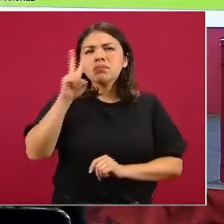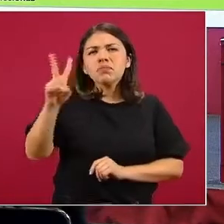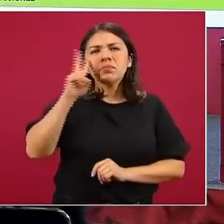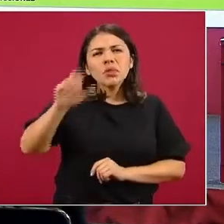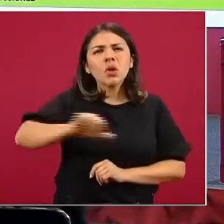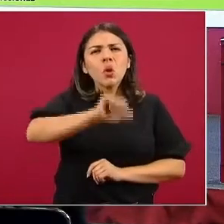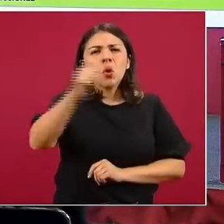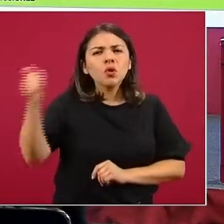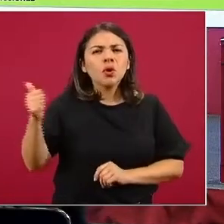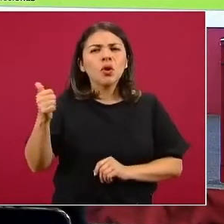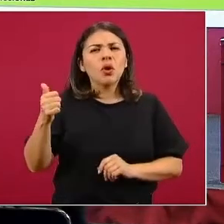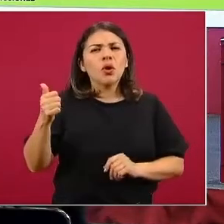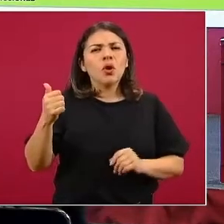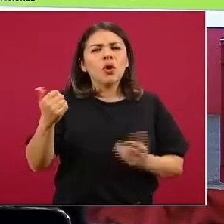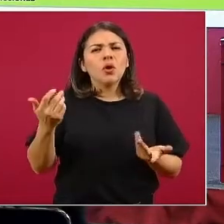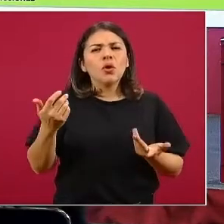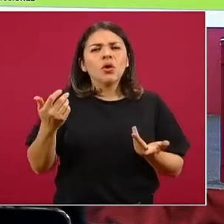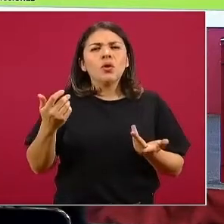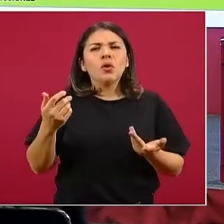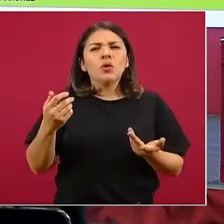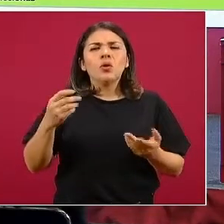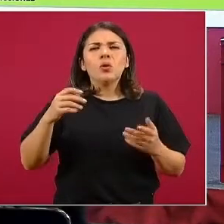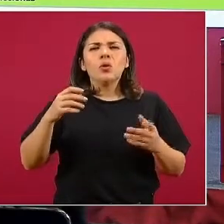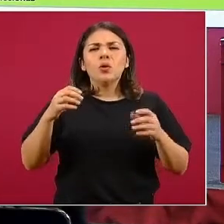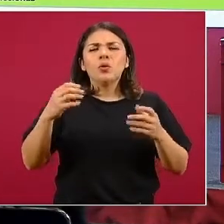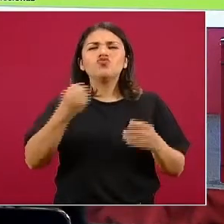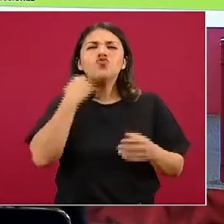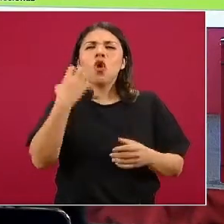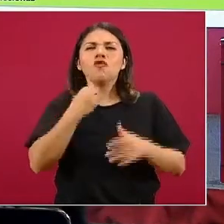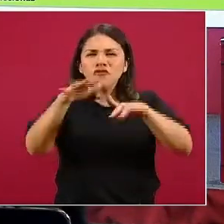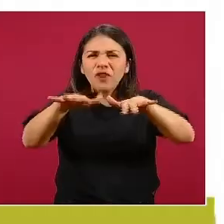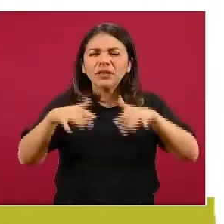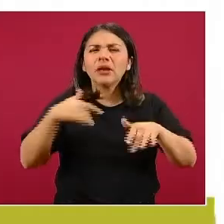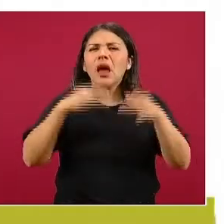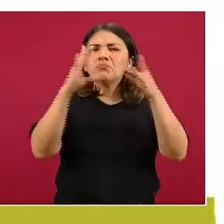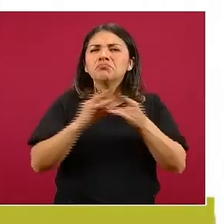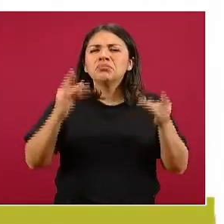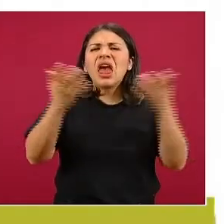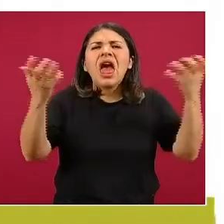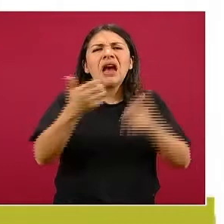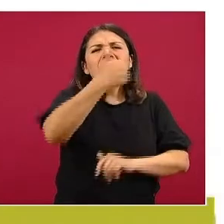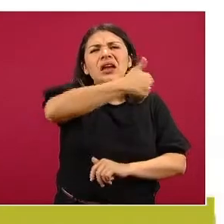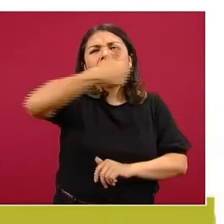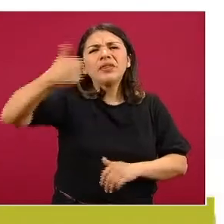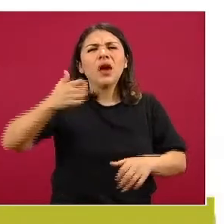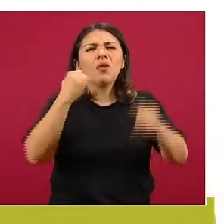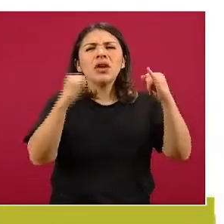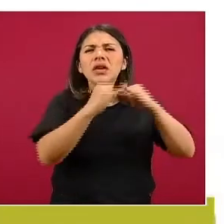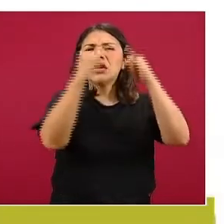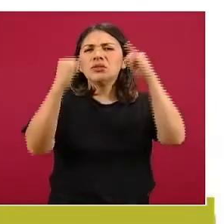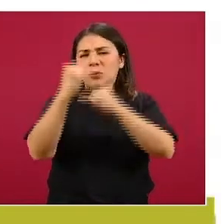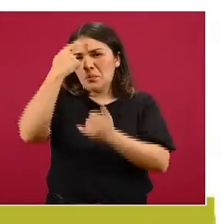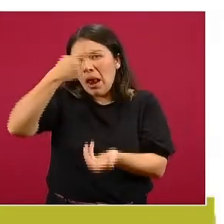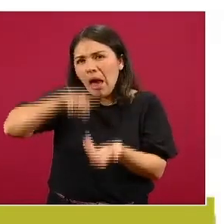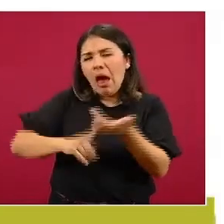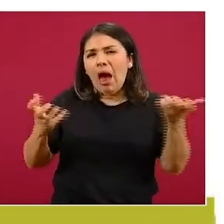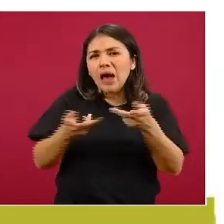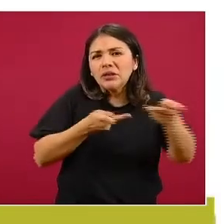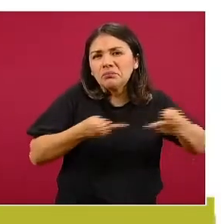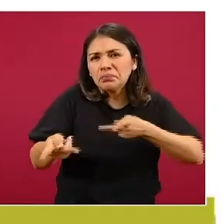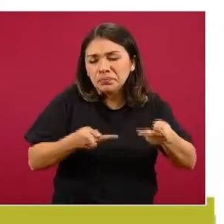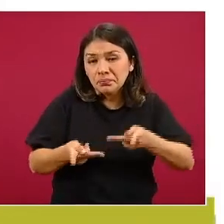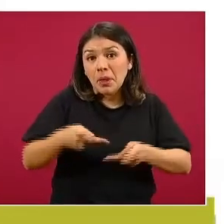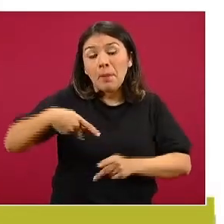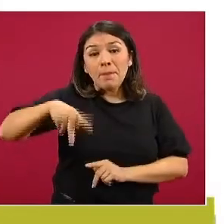otras sesiones, en algunas otras sesiones platicándoles en específico qué hace cada una de las instancias dentro de la estrategia nacional, pero